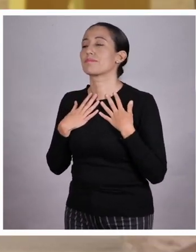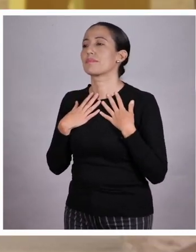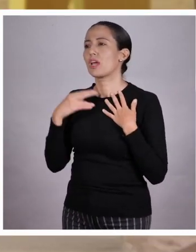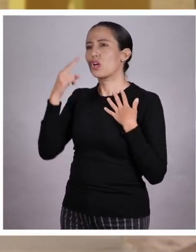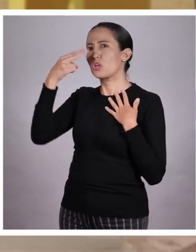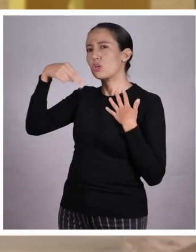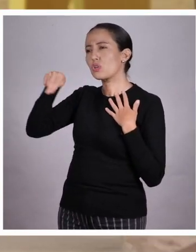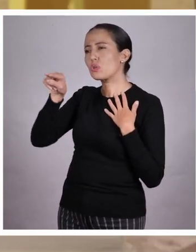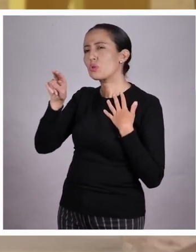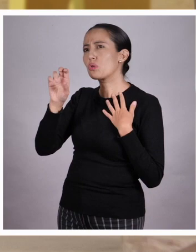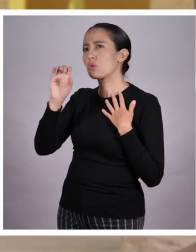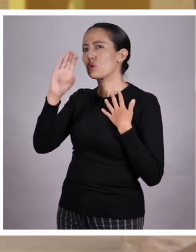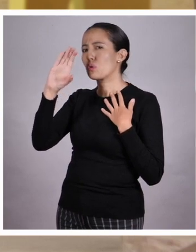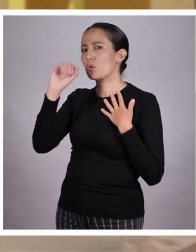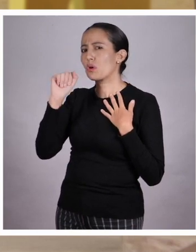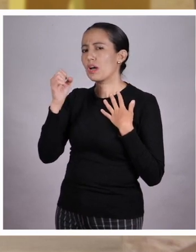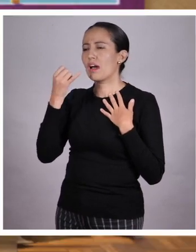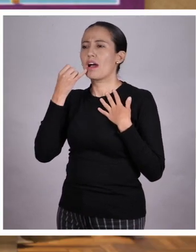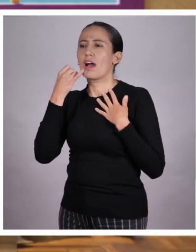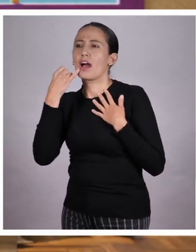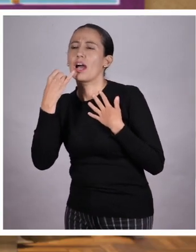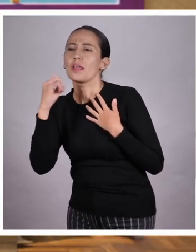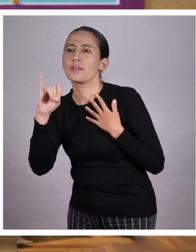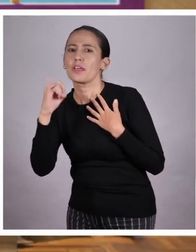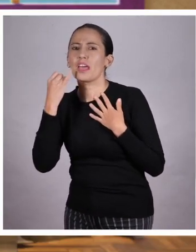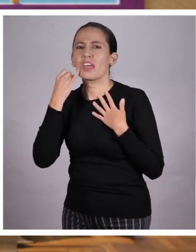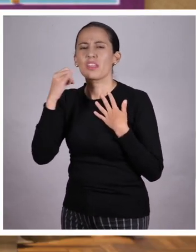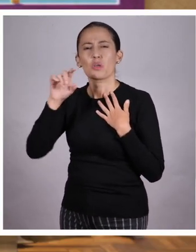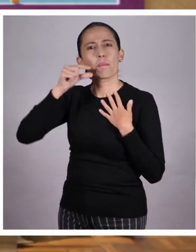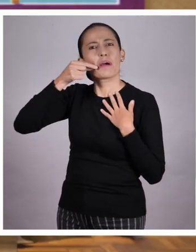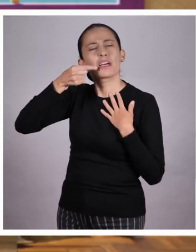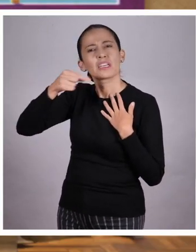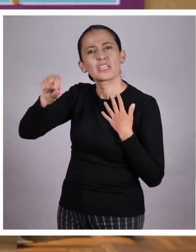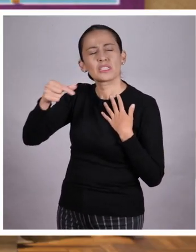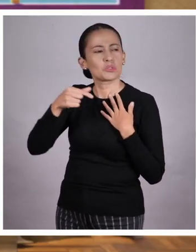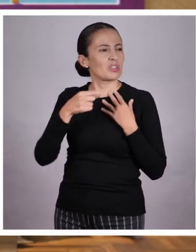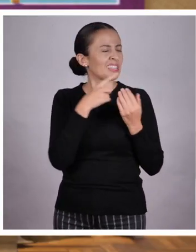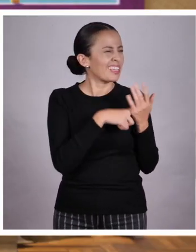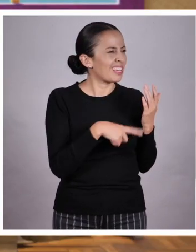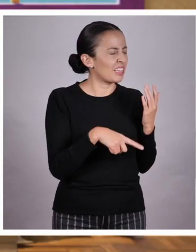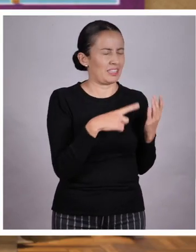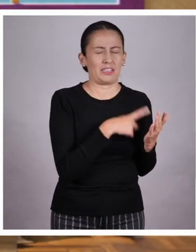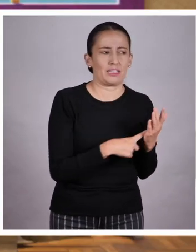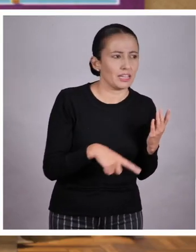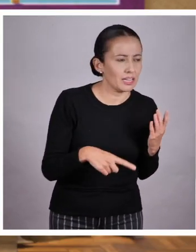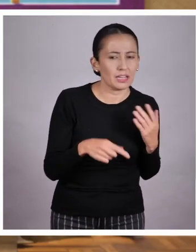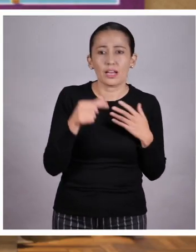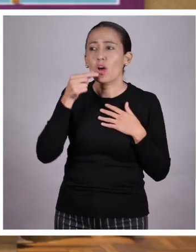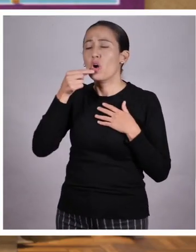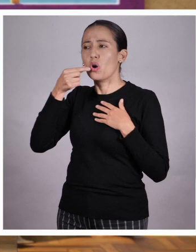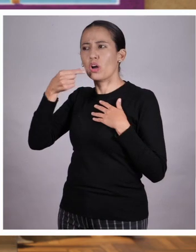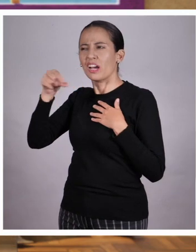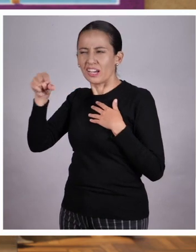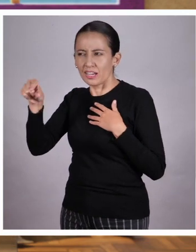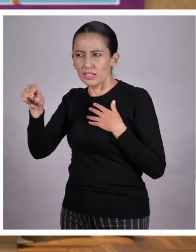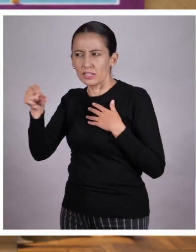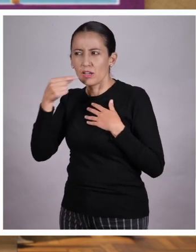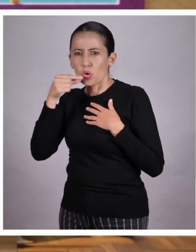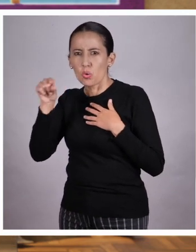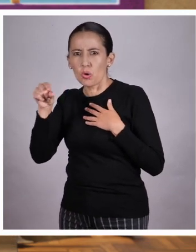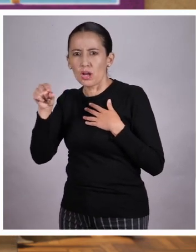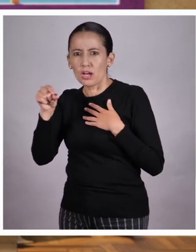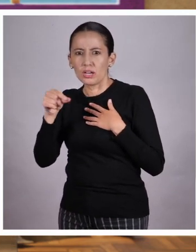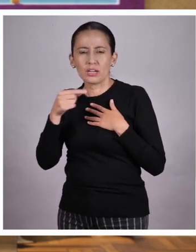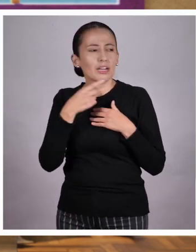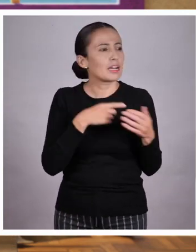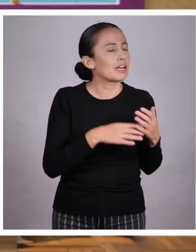Ñuka, Shutimi, Can Martina. ¿Qué? ¿Qué? ¿Qué? ¿Qué? Ñuka, Shutimi, Can Martina. Ay,